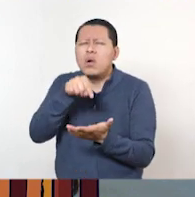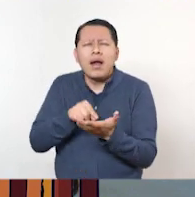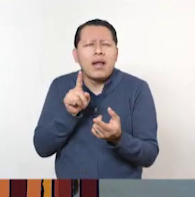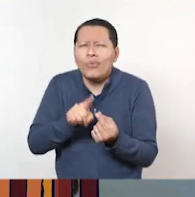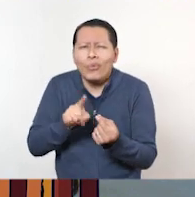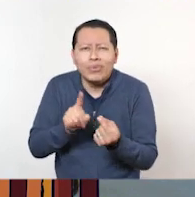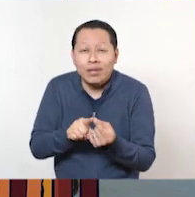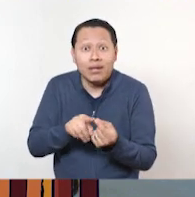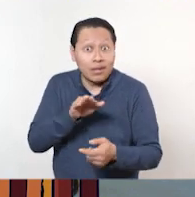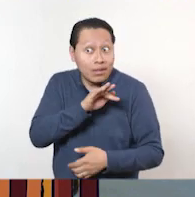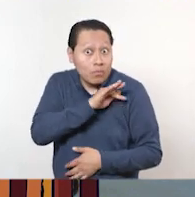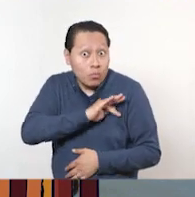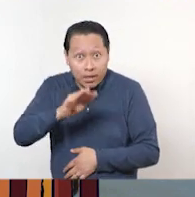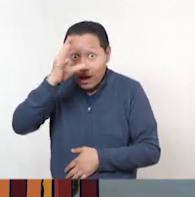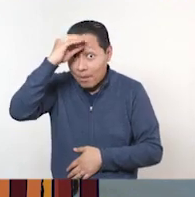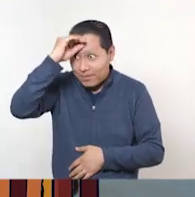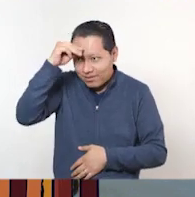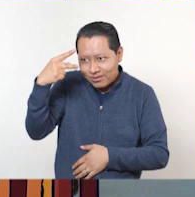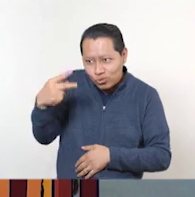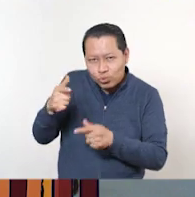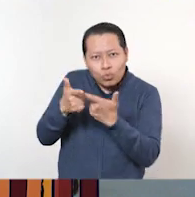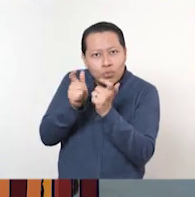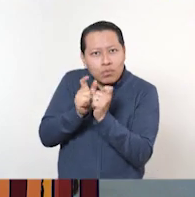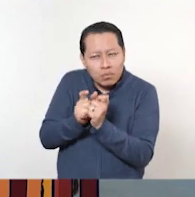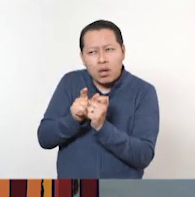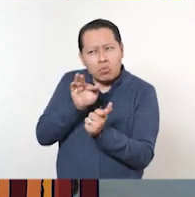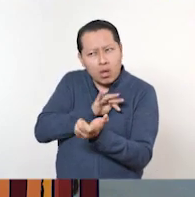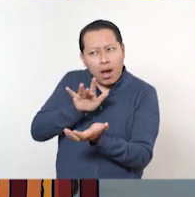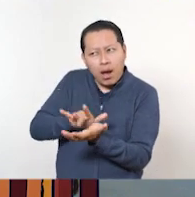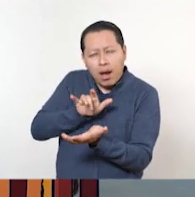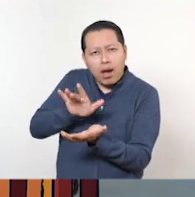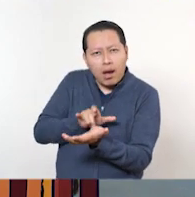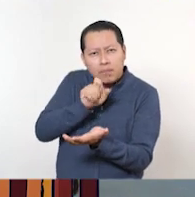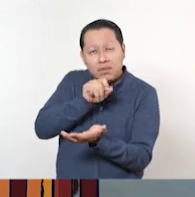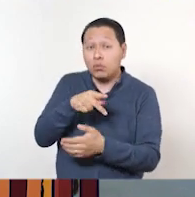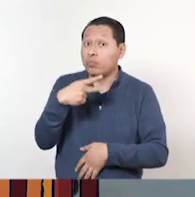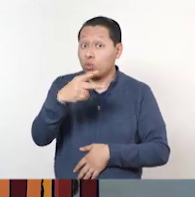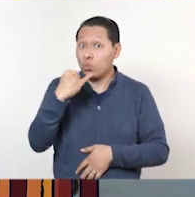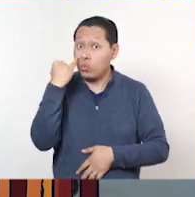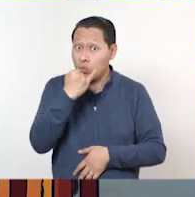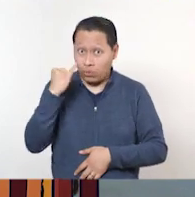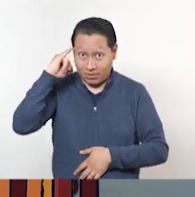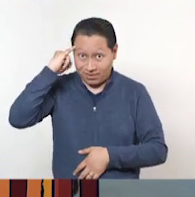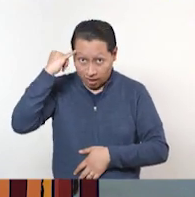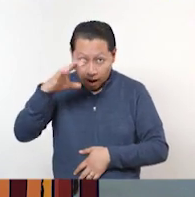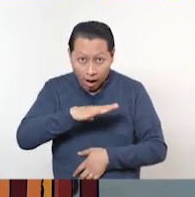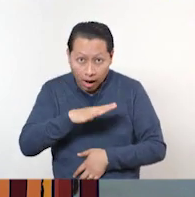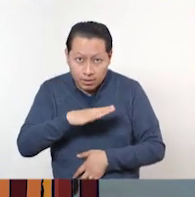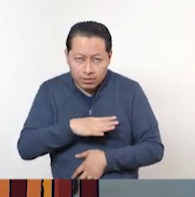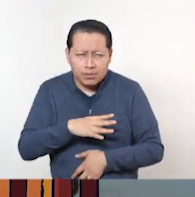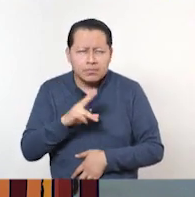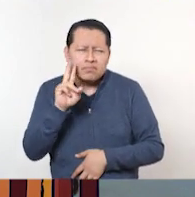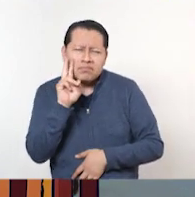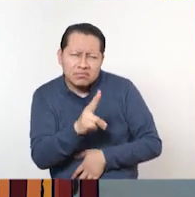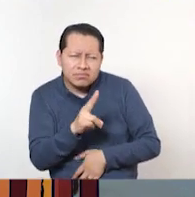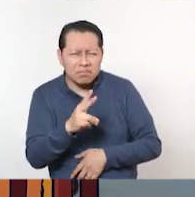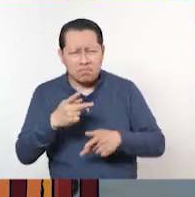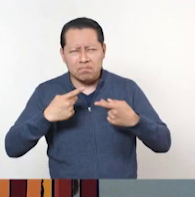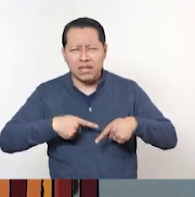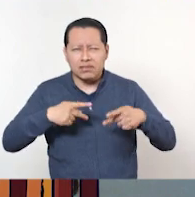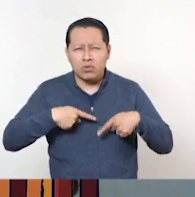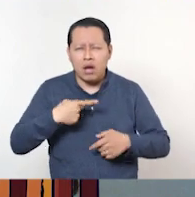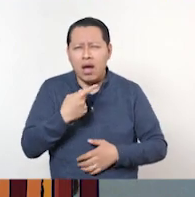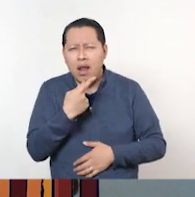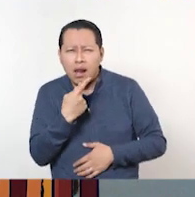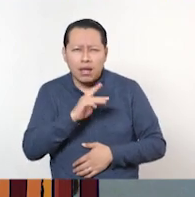lengua indígena, y puedes aprender y apreciar lo que su grupo sabe. Si tú hablas una lengua indígena y escuchas hablar a